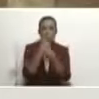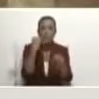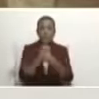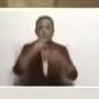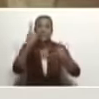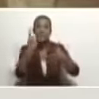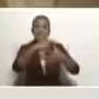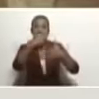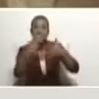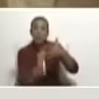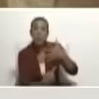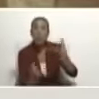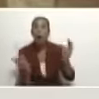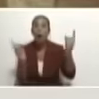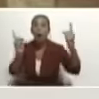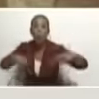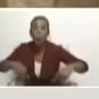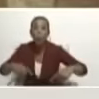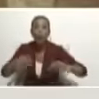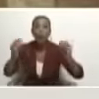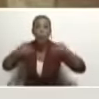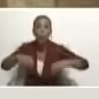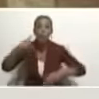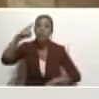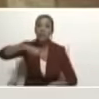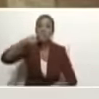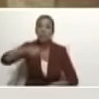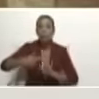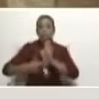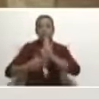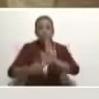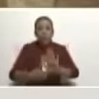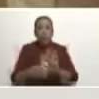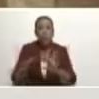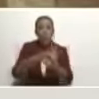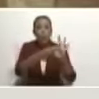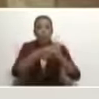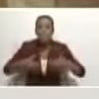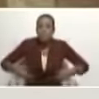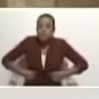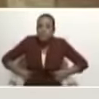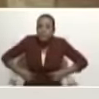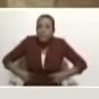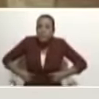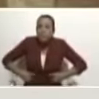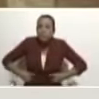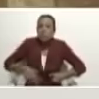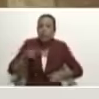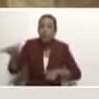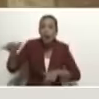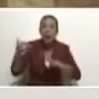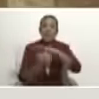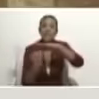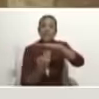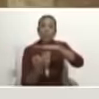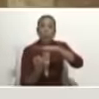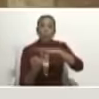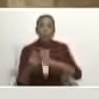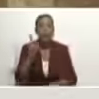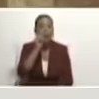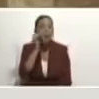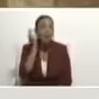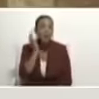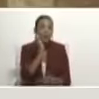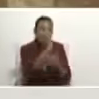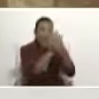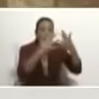Cinco consensos sobre los cuales es necesario unir esfuerzos nacionales, desde el hombre, la mujer más